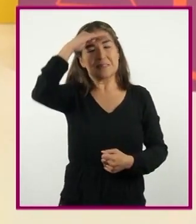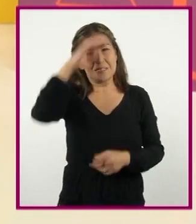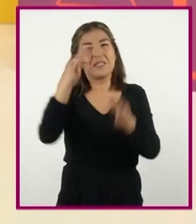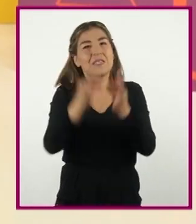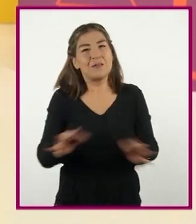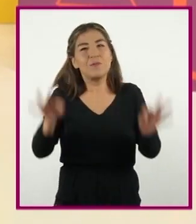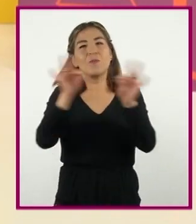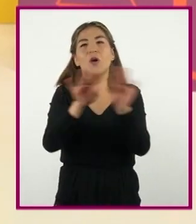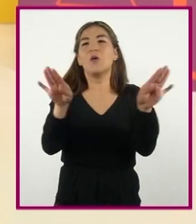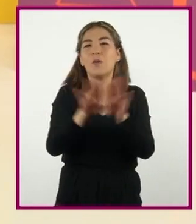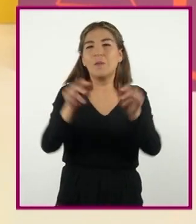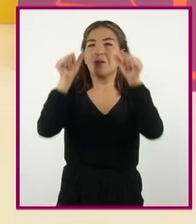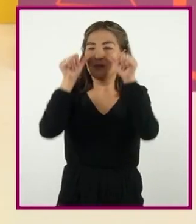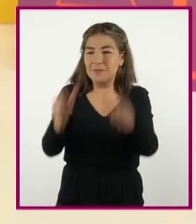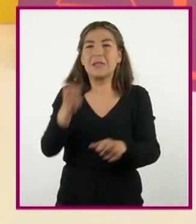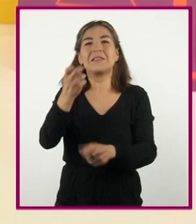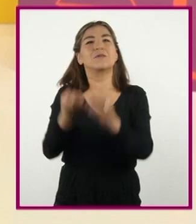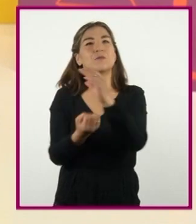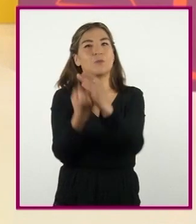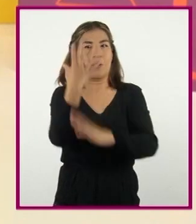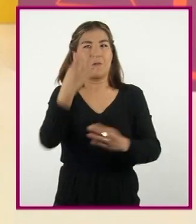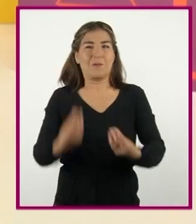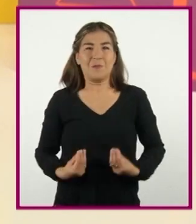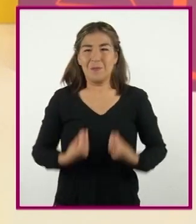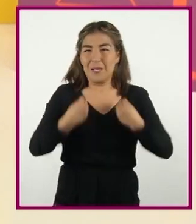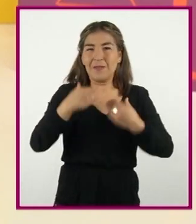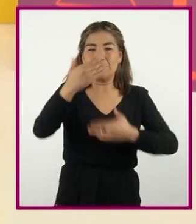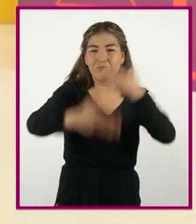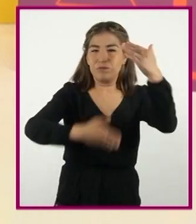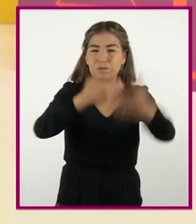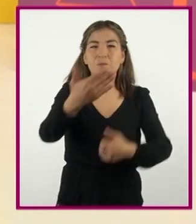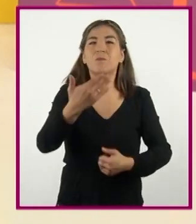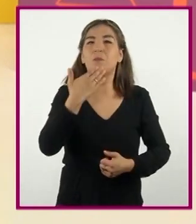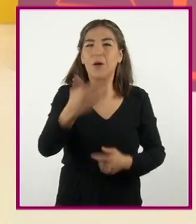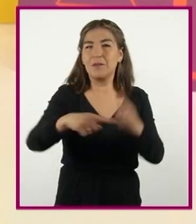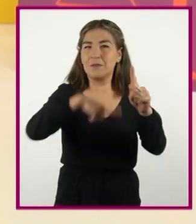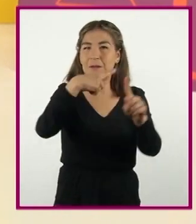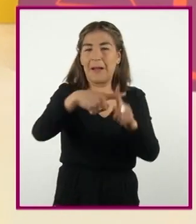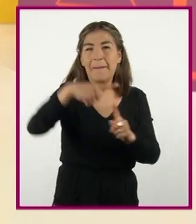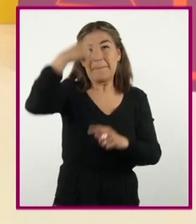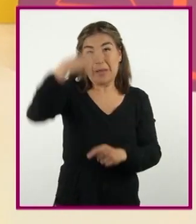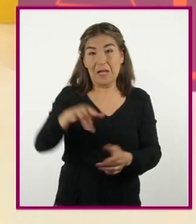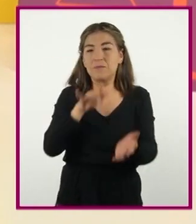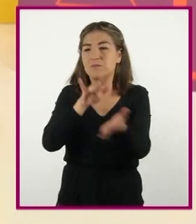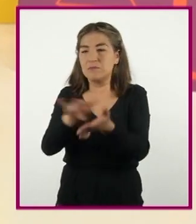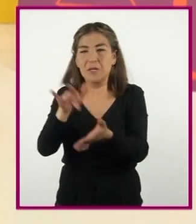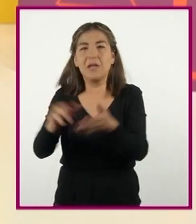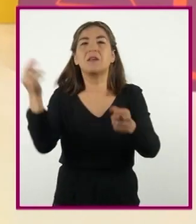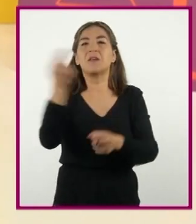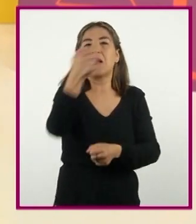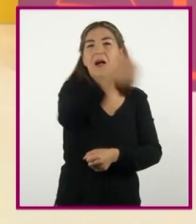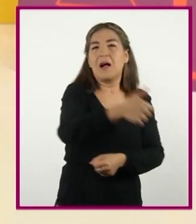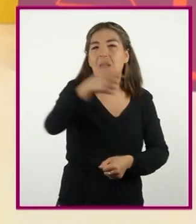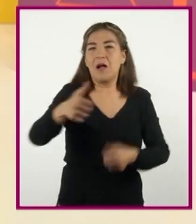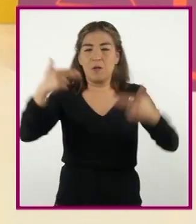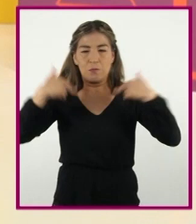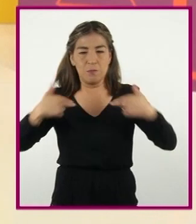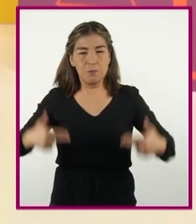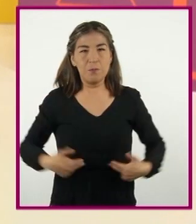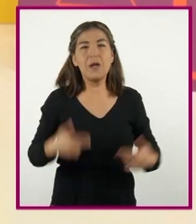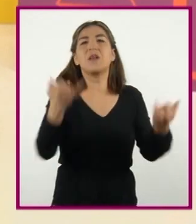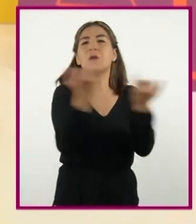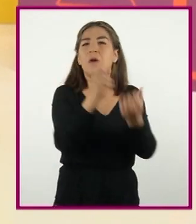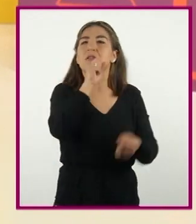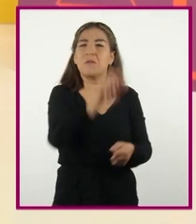todos adoptemos nuevos estilos de vida que concilien la atención a las necesidades de cada ser humano con las de